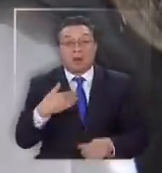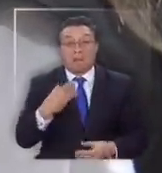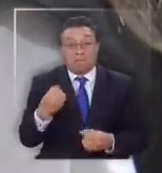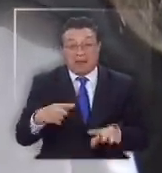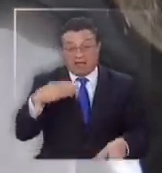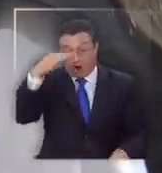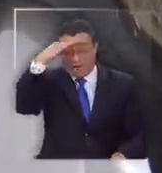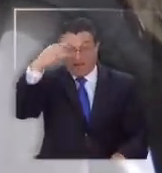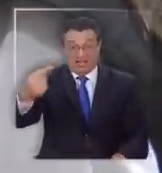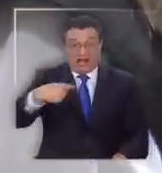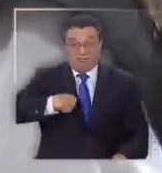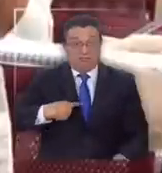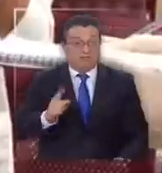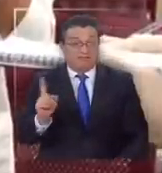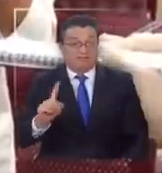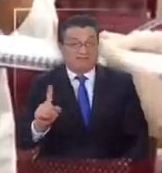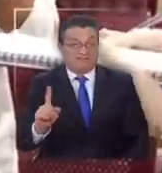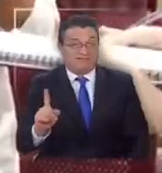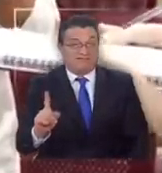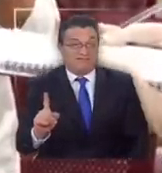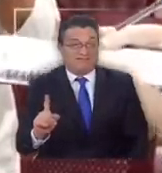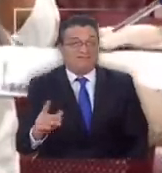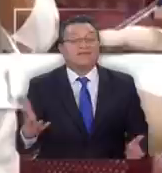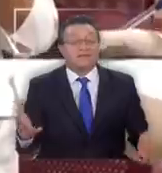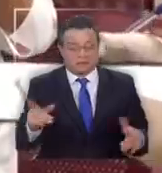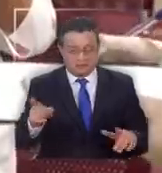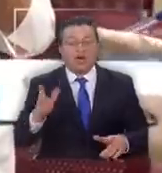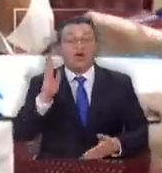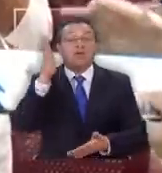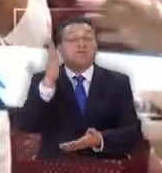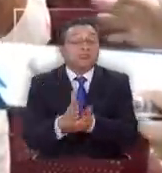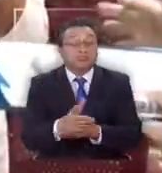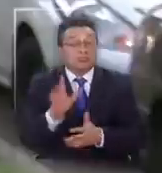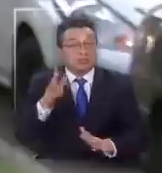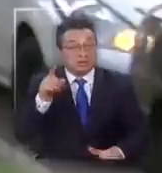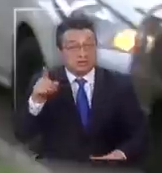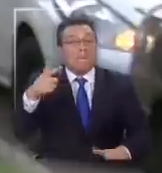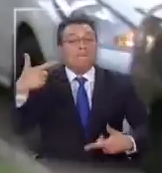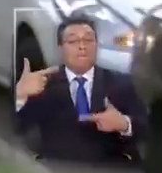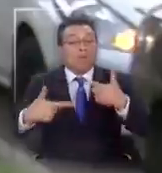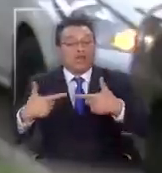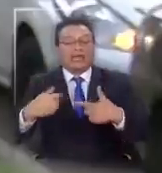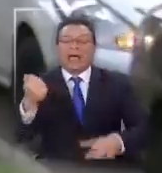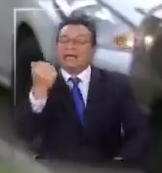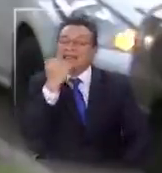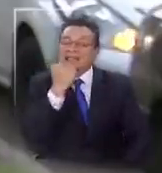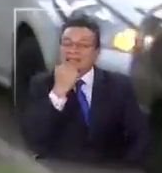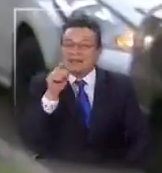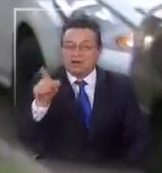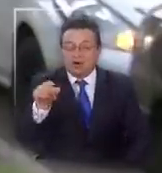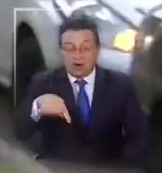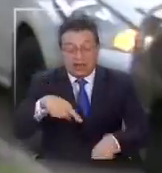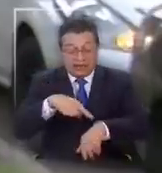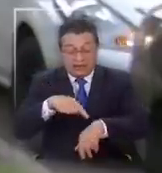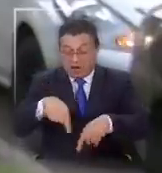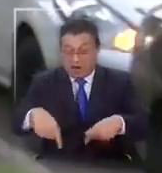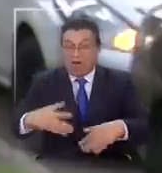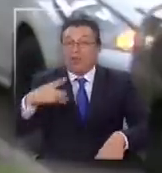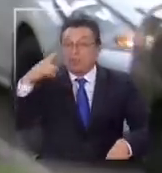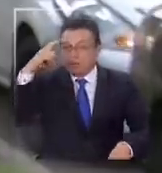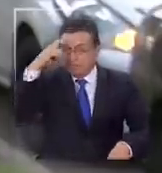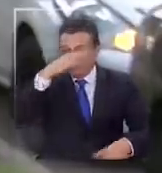puede ser, imposible. Creo que se ha hecho una determinación políticamente incorrecta en un periodo muy